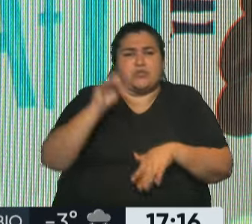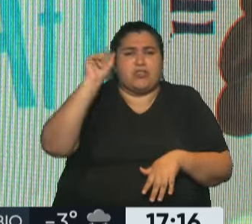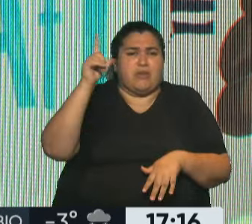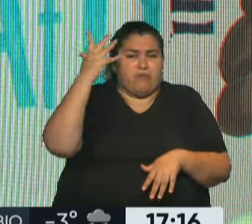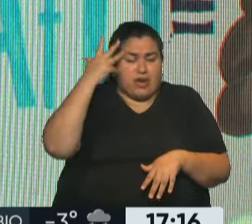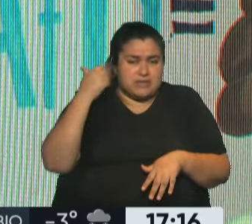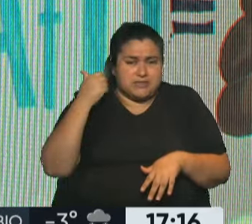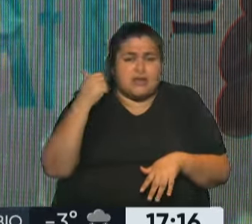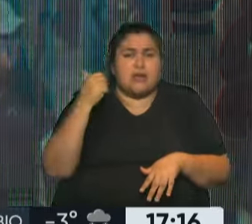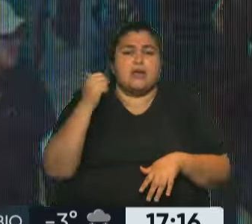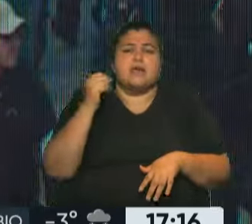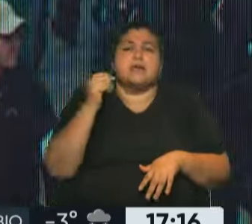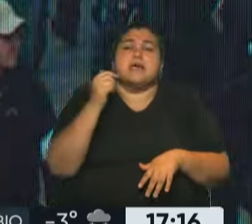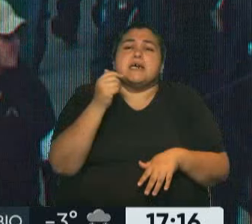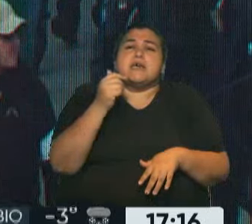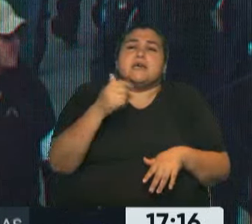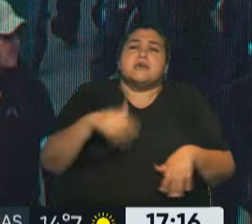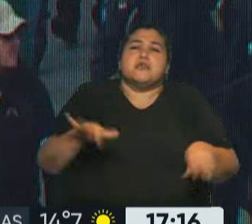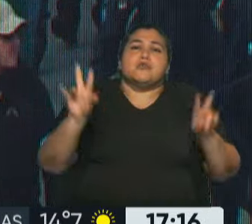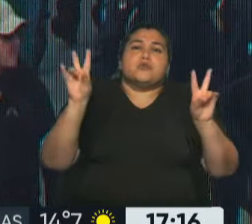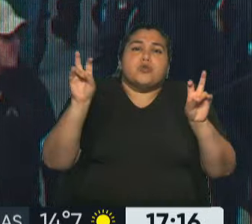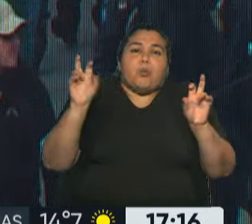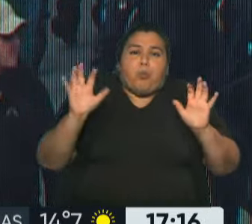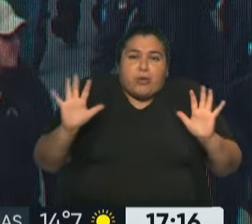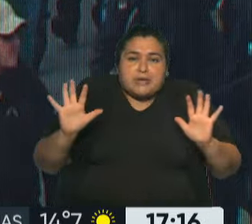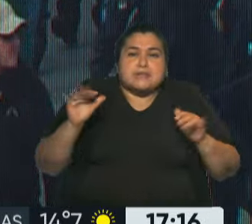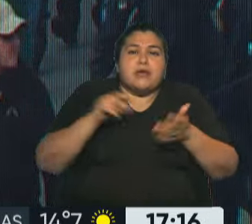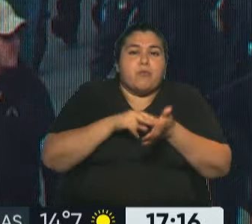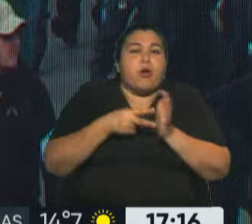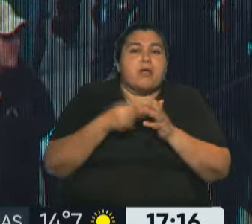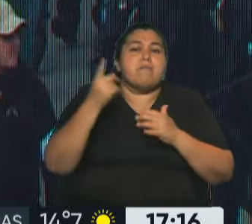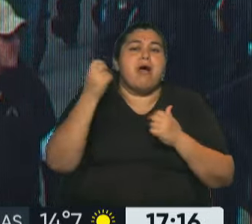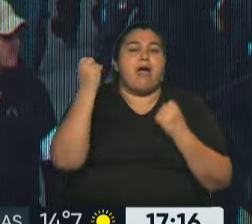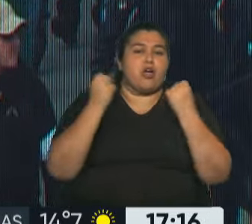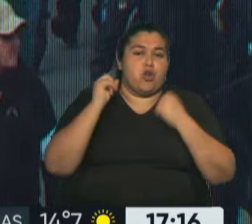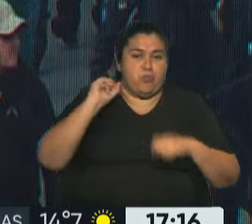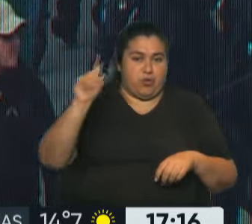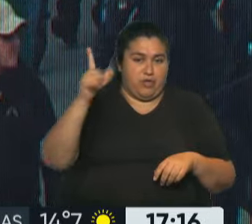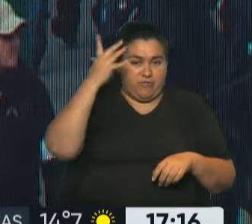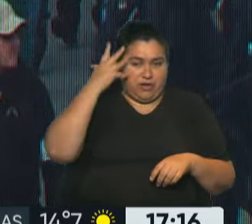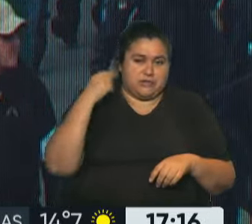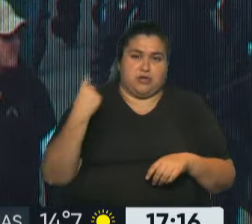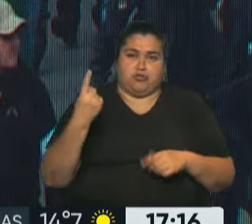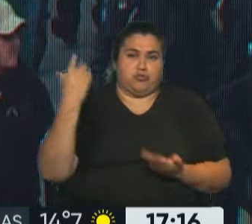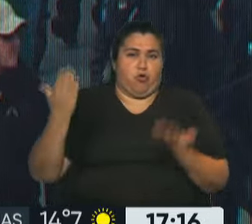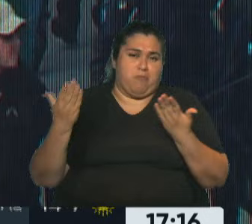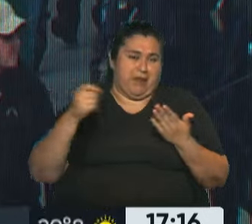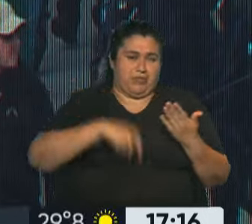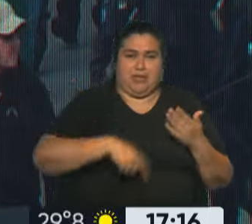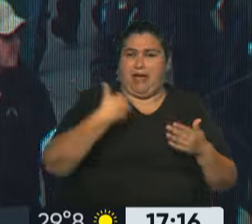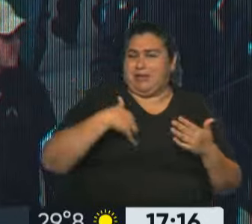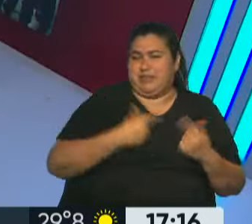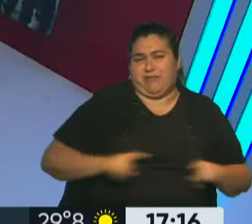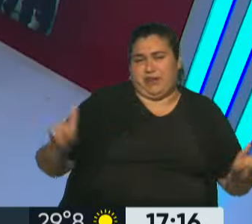Sí. Si esta supuesta crisis económica que vive Alemania, supuesta, si la comparamos con los números de la República Argentina, son